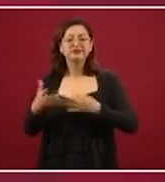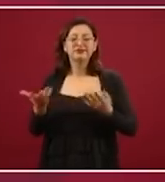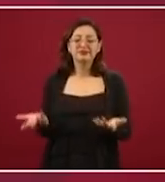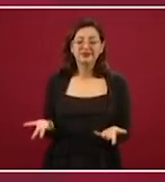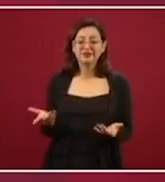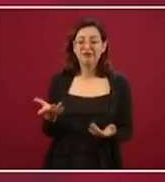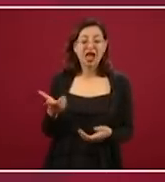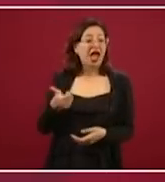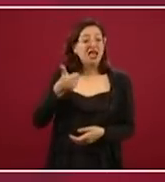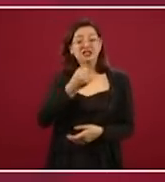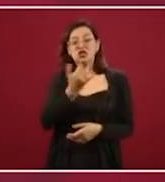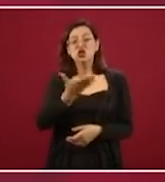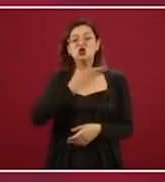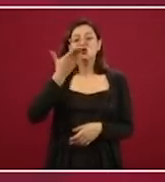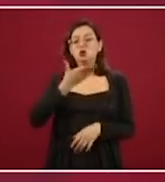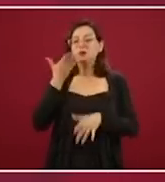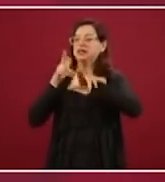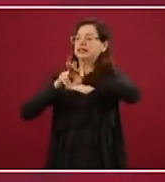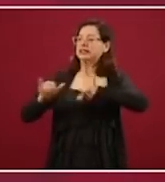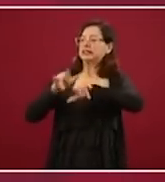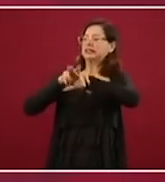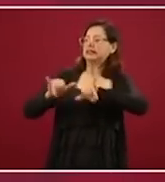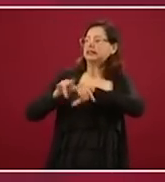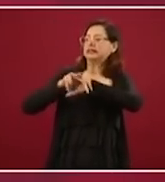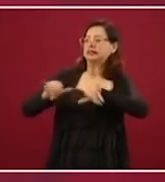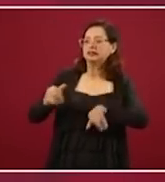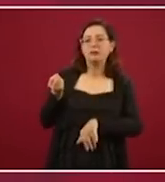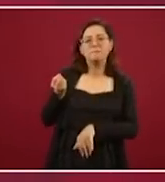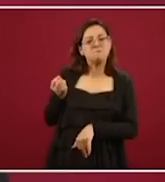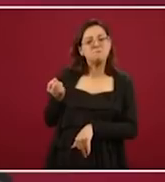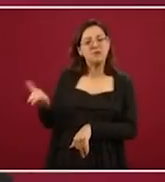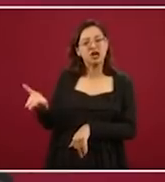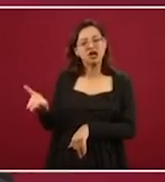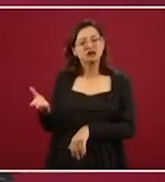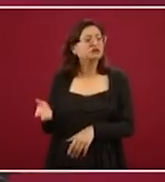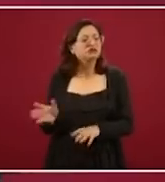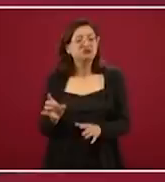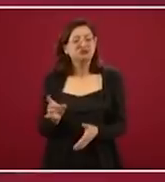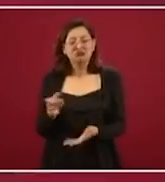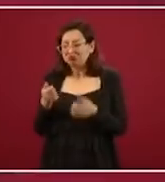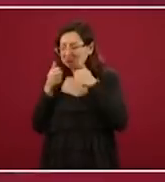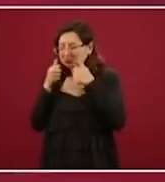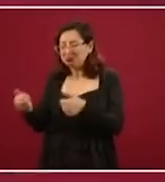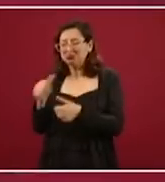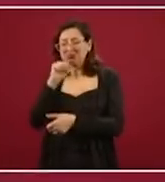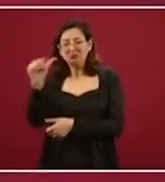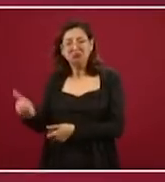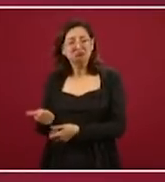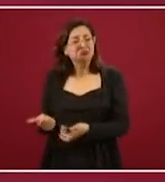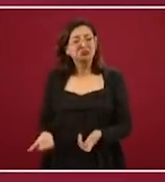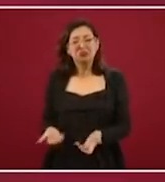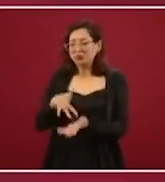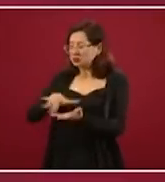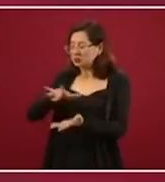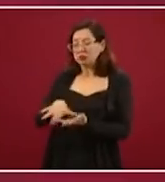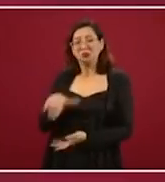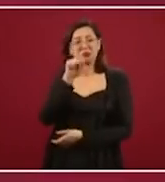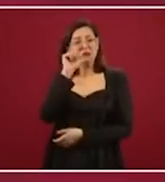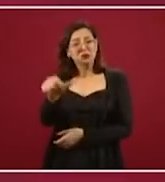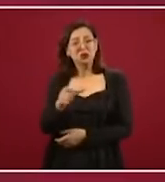Acuñaron esa frase y fue todo lo que hicieron por los jóvenes.